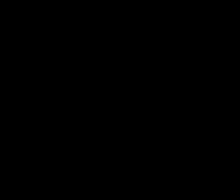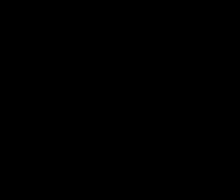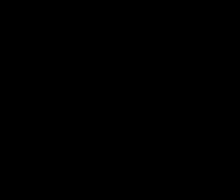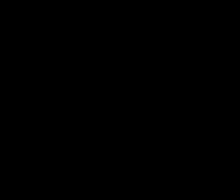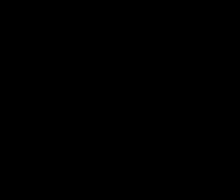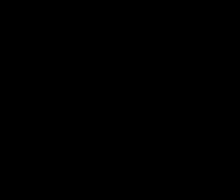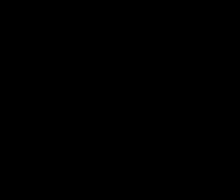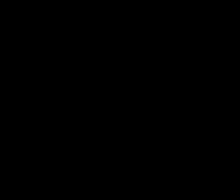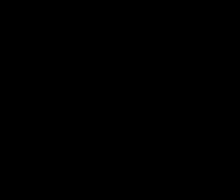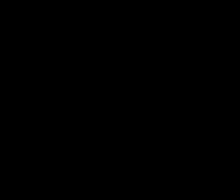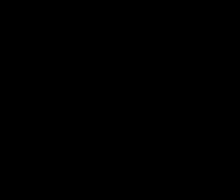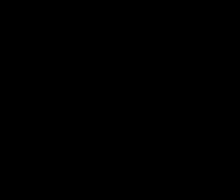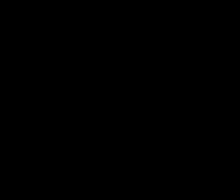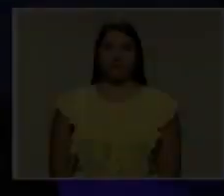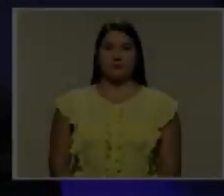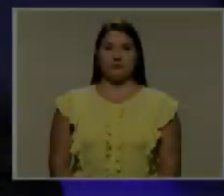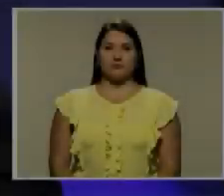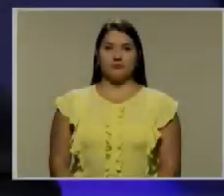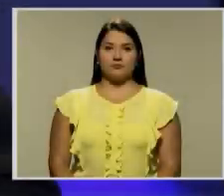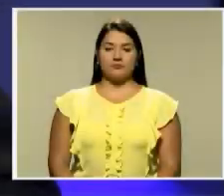Televisión.